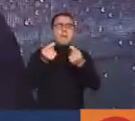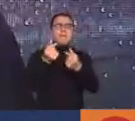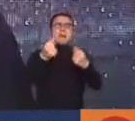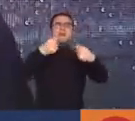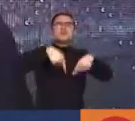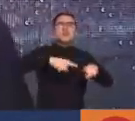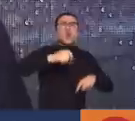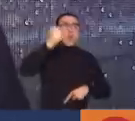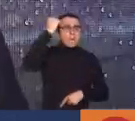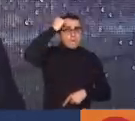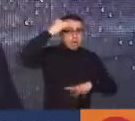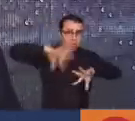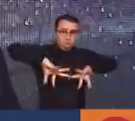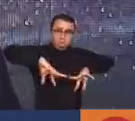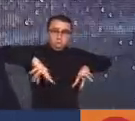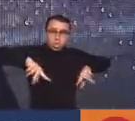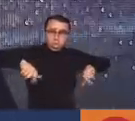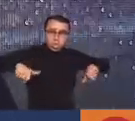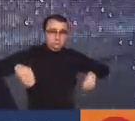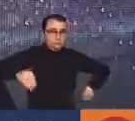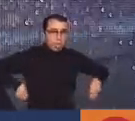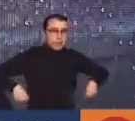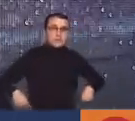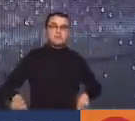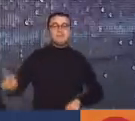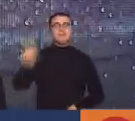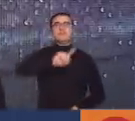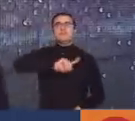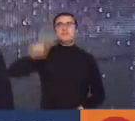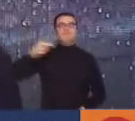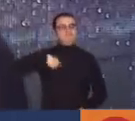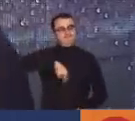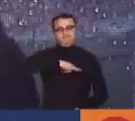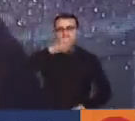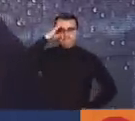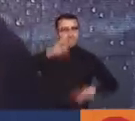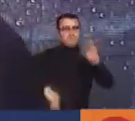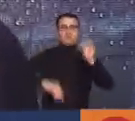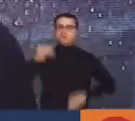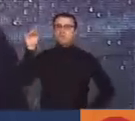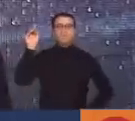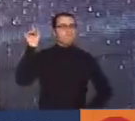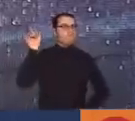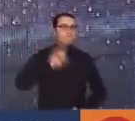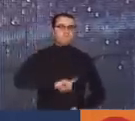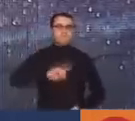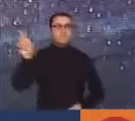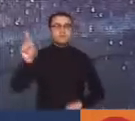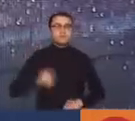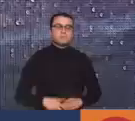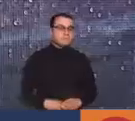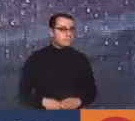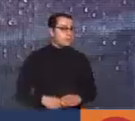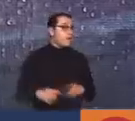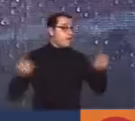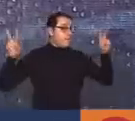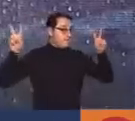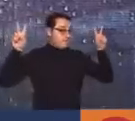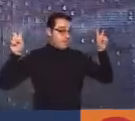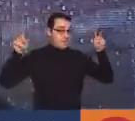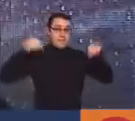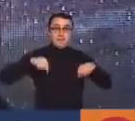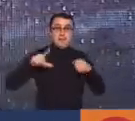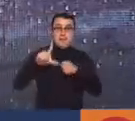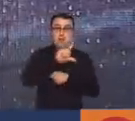maestros. Entonces, esto lo aclaro aquí antes, no es un tema local,